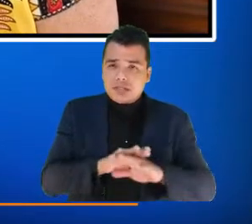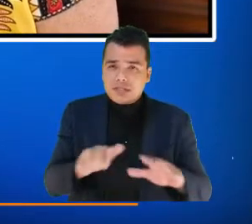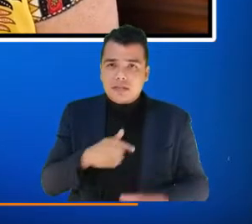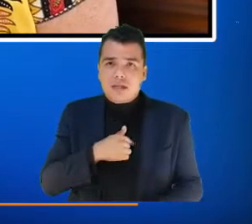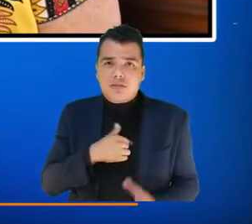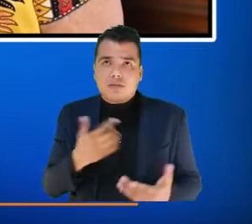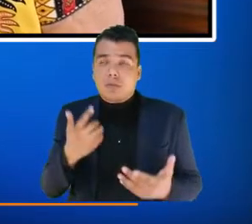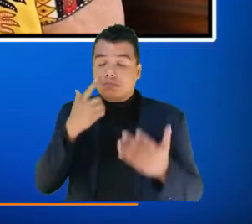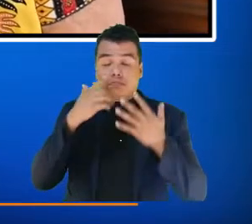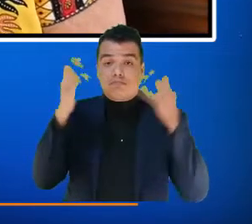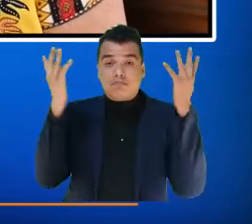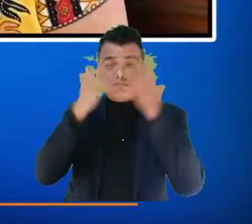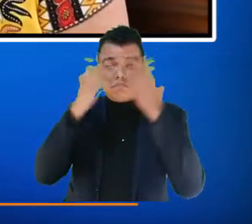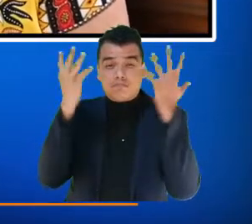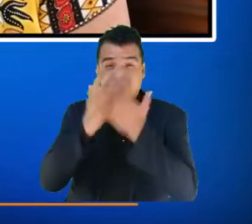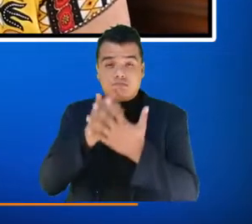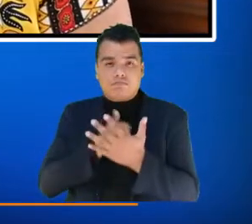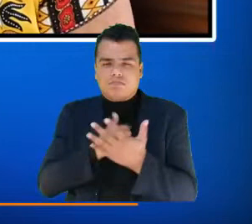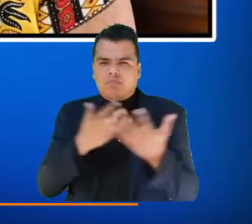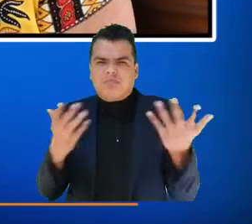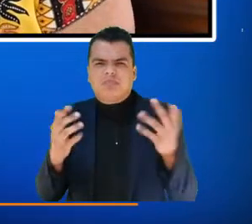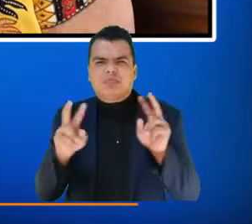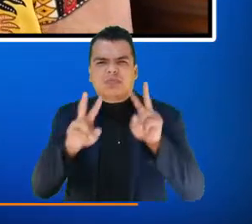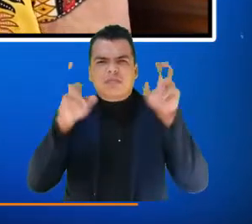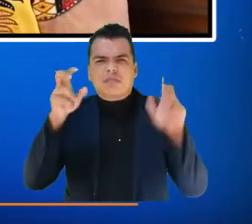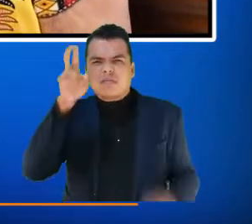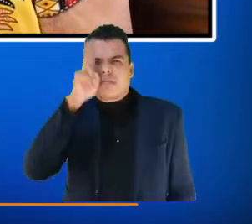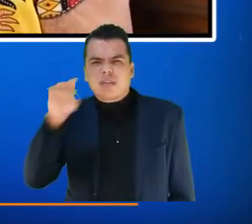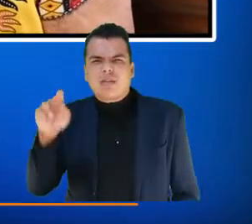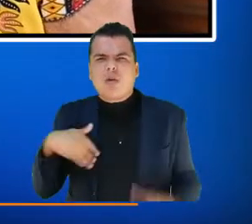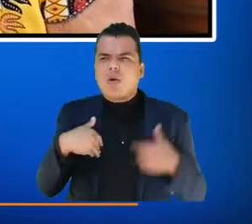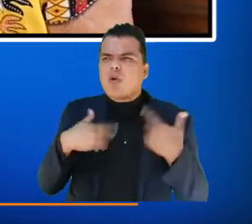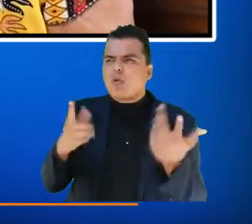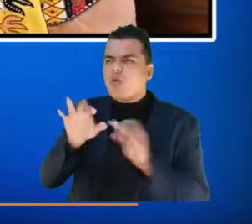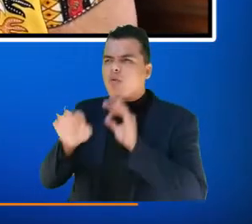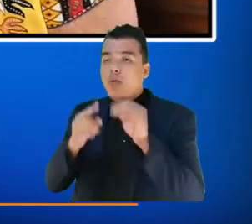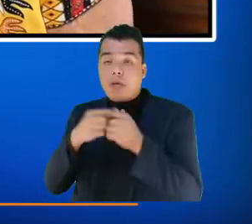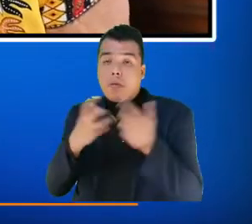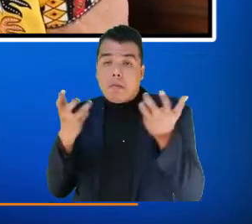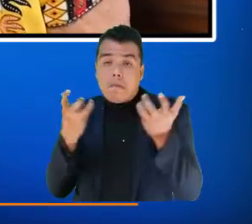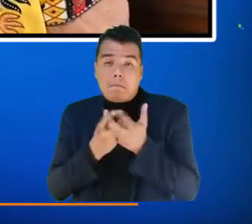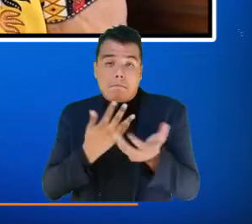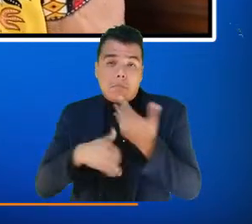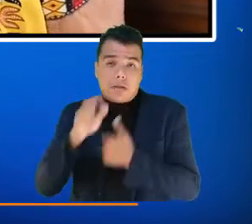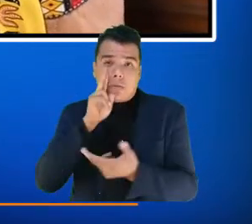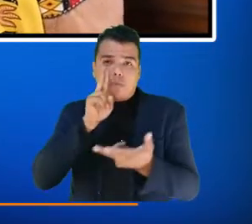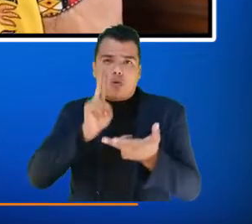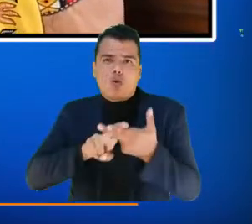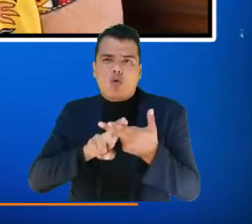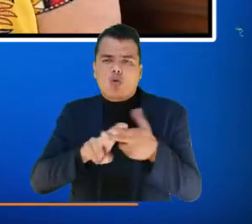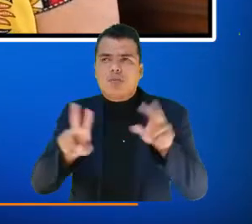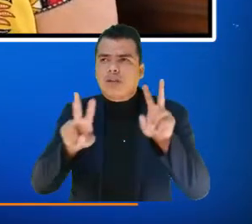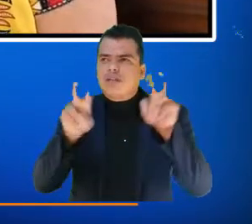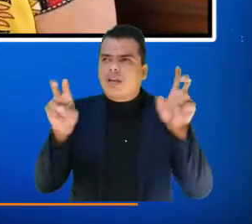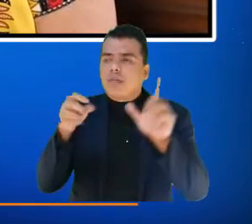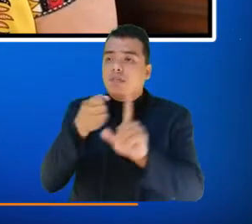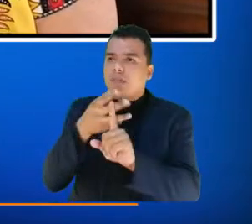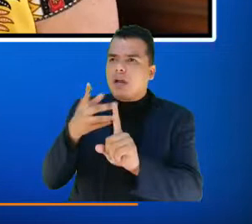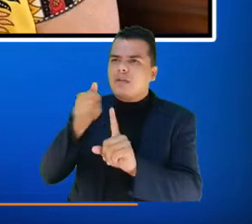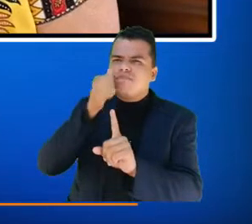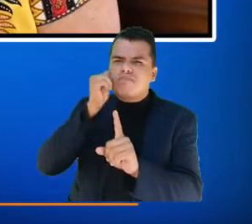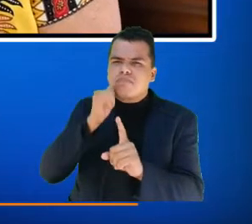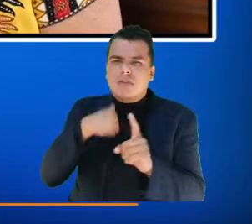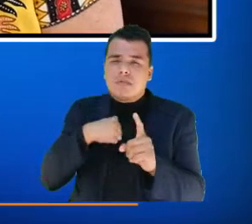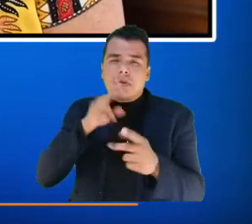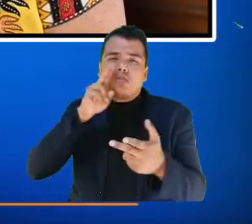tenía mucha claridad a mis 16 años sobre una vida sexual y reproductiva, sobre lo que significaba un